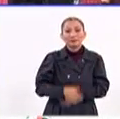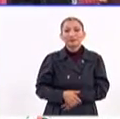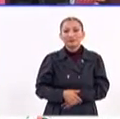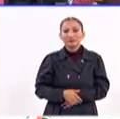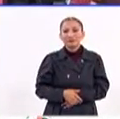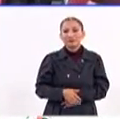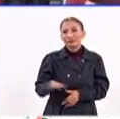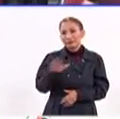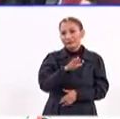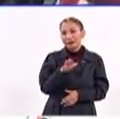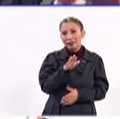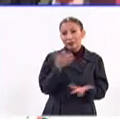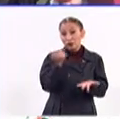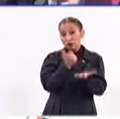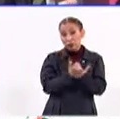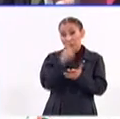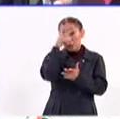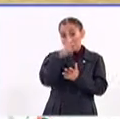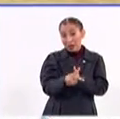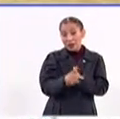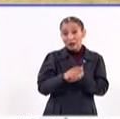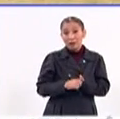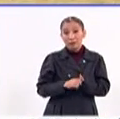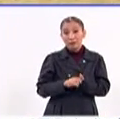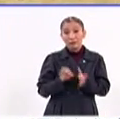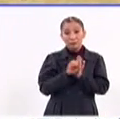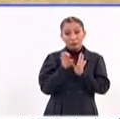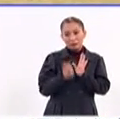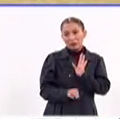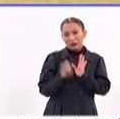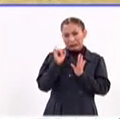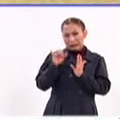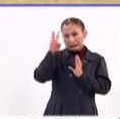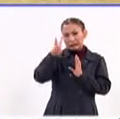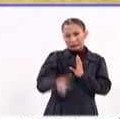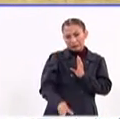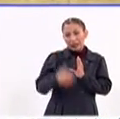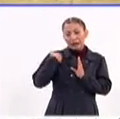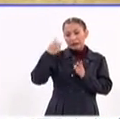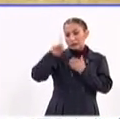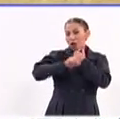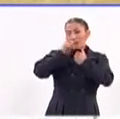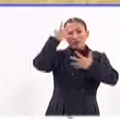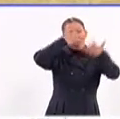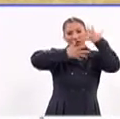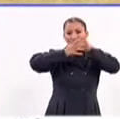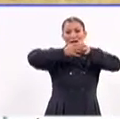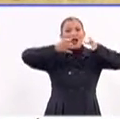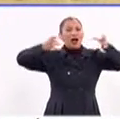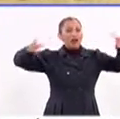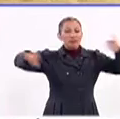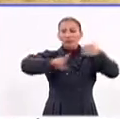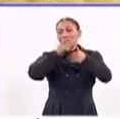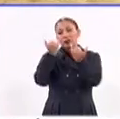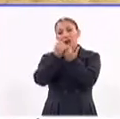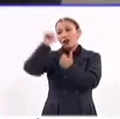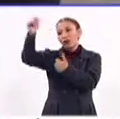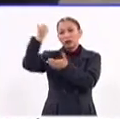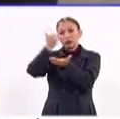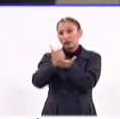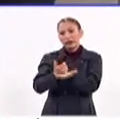atención de una Ciudad de México que, por ejemplo, aunque en efecto es caótica por sus dimensiones, como muchas otras